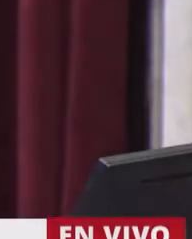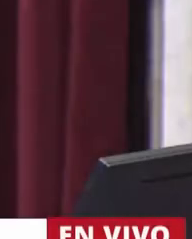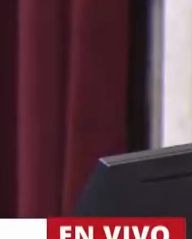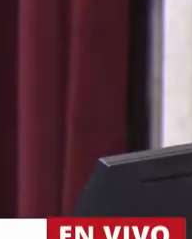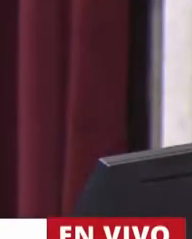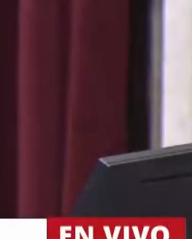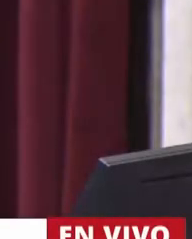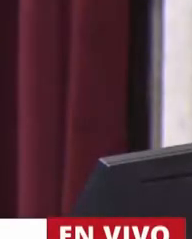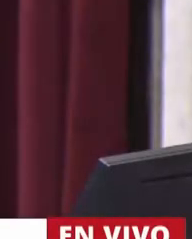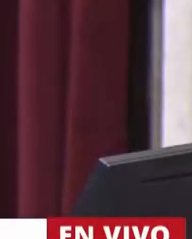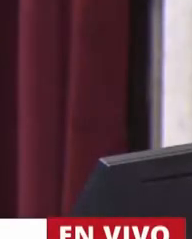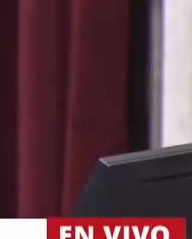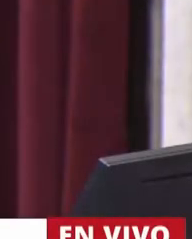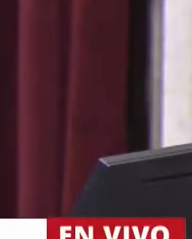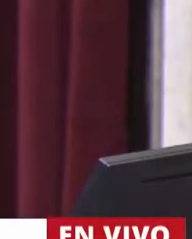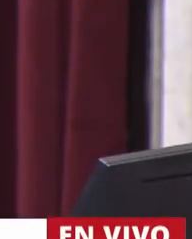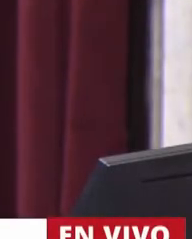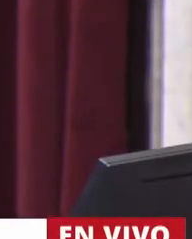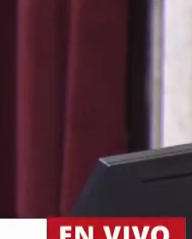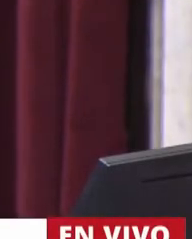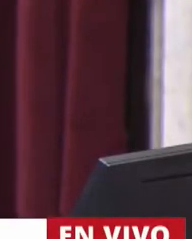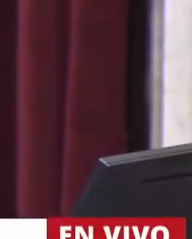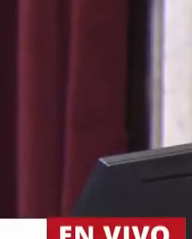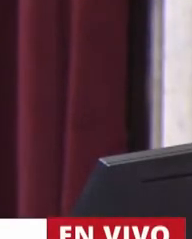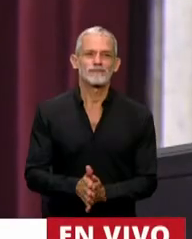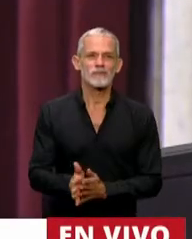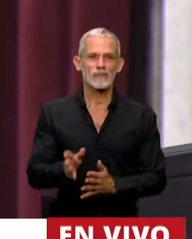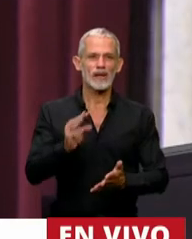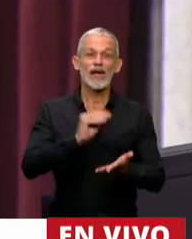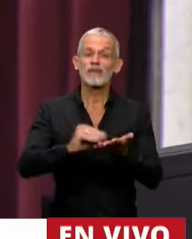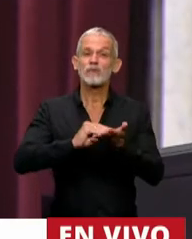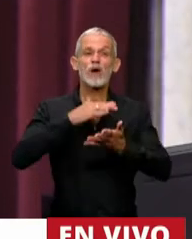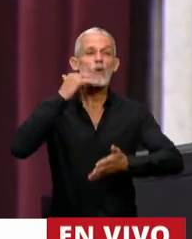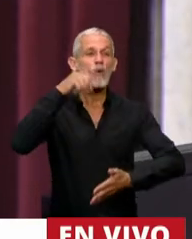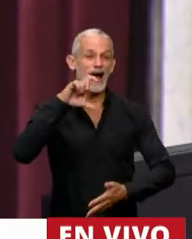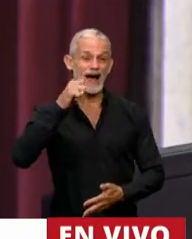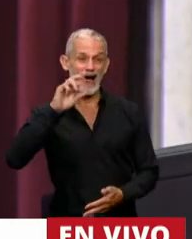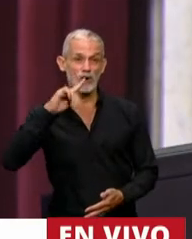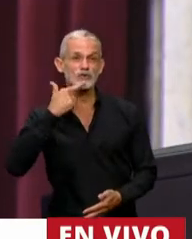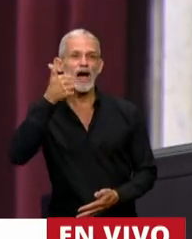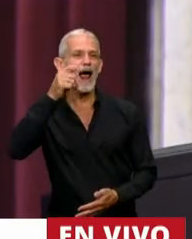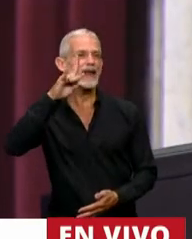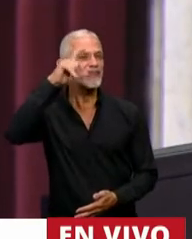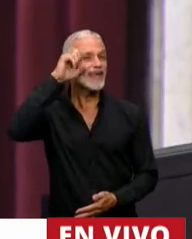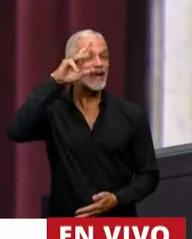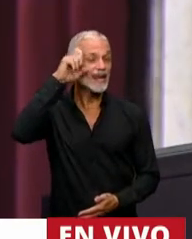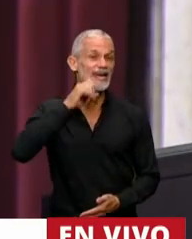Tiene la palabra el diputado Juan Carlos Alderete, Frente de Todos, Buenos